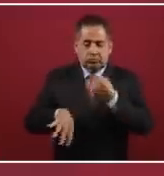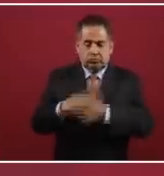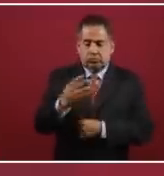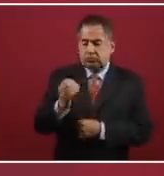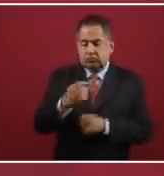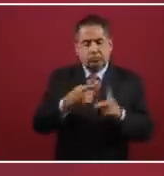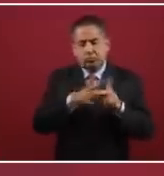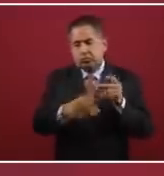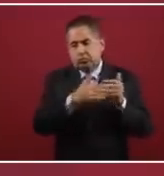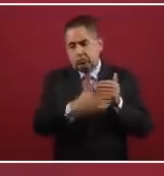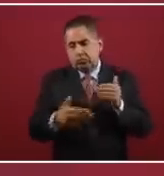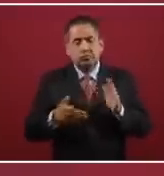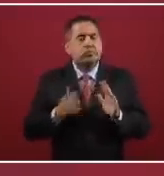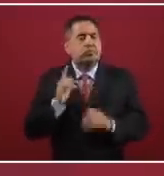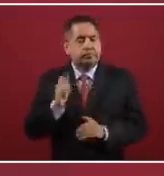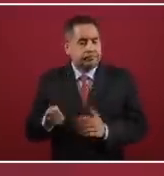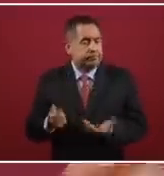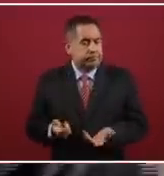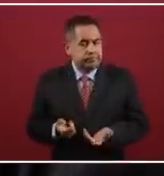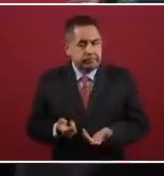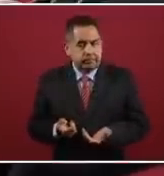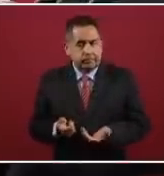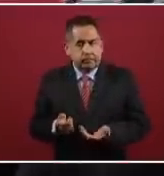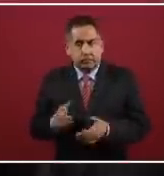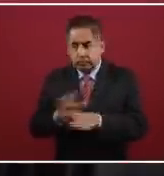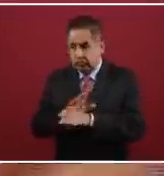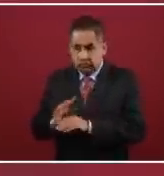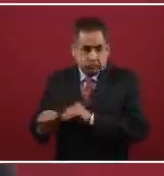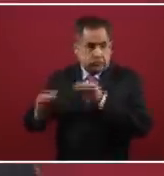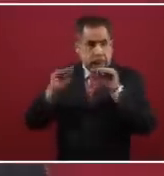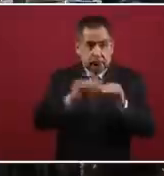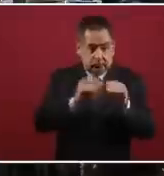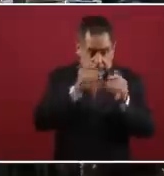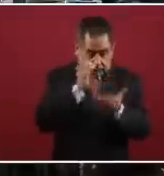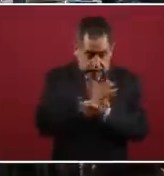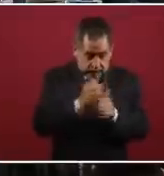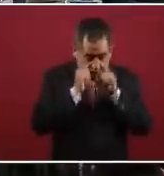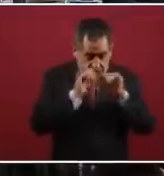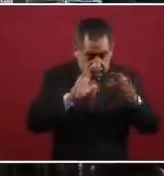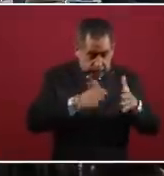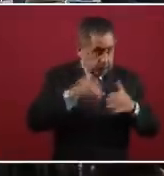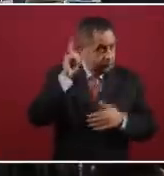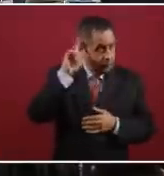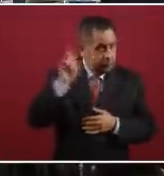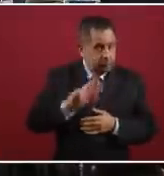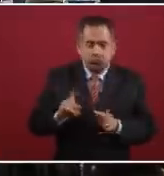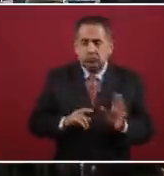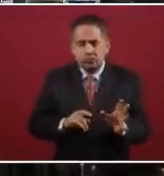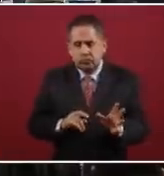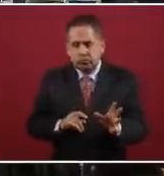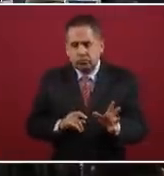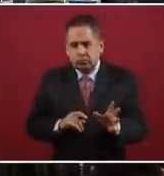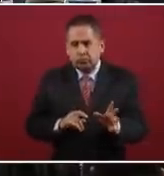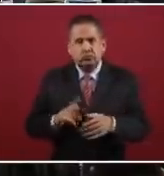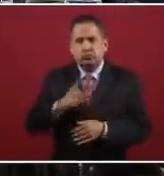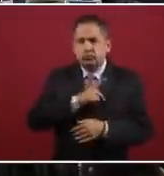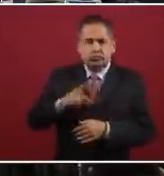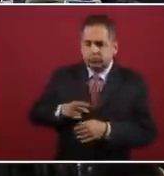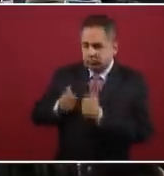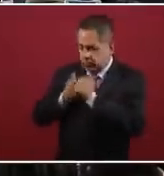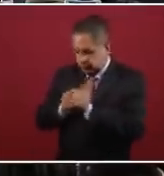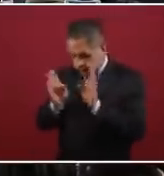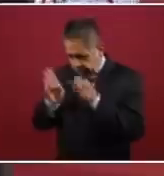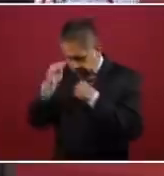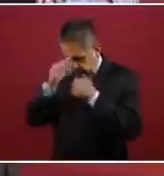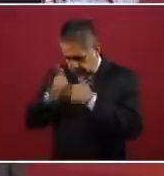Pero eso no quiere decir que nos vamos a encerrar en Zacatecas. Como no debíamos estar encerrados en la Ciudad de